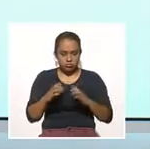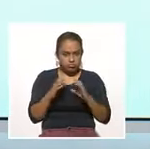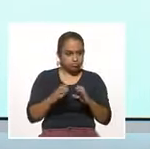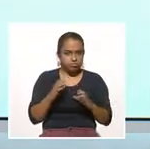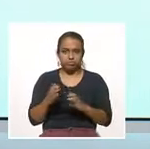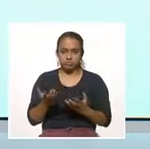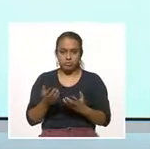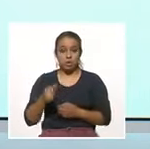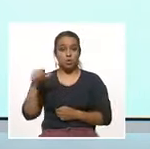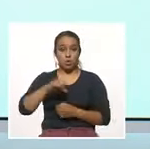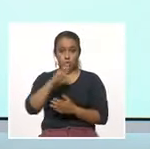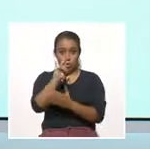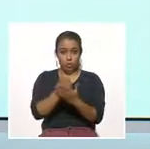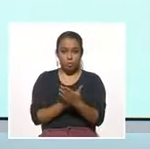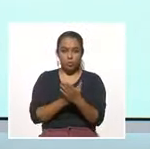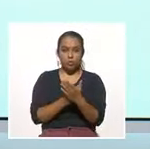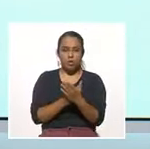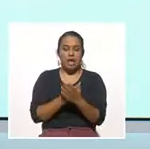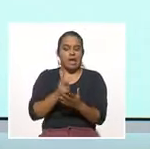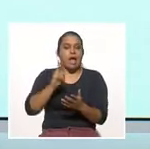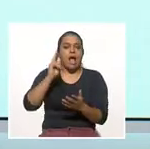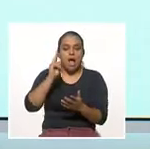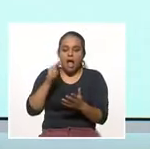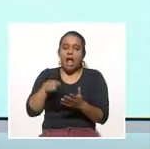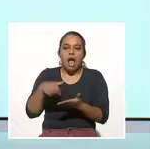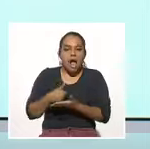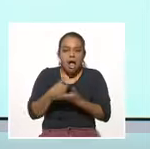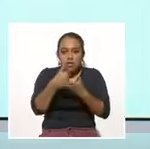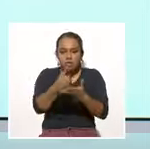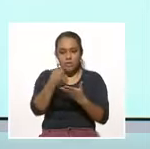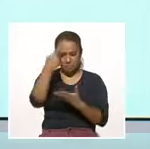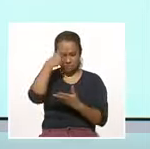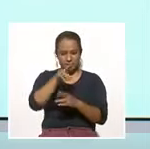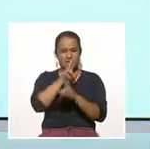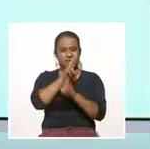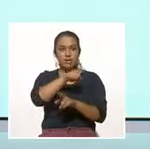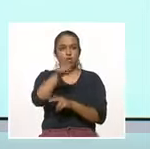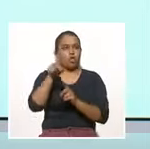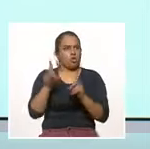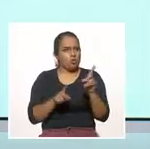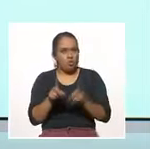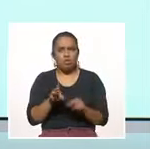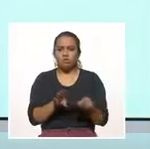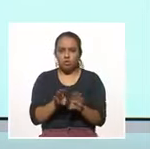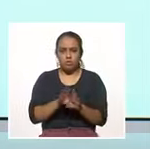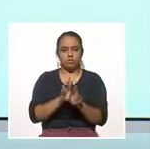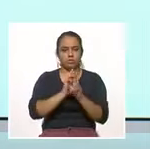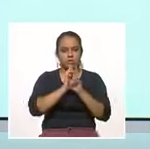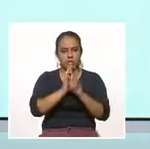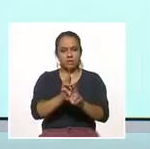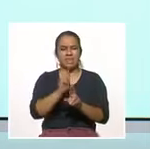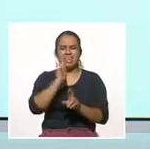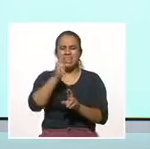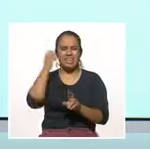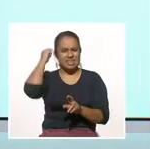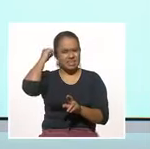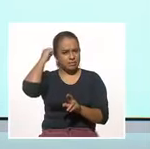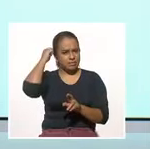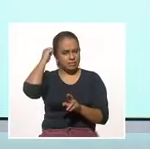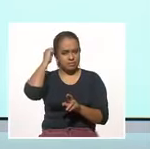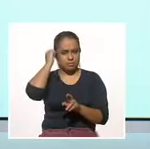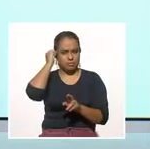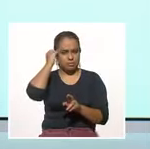este programa pues va a tratar, intentar de alguna manera de responder todas esas dudas que tenemos siempre en torno a qué hay que